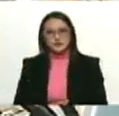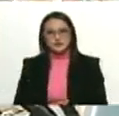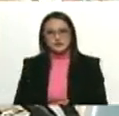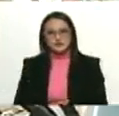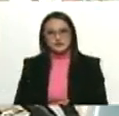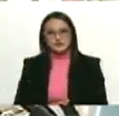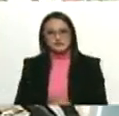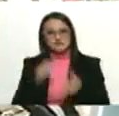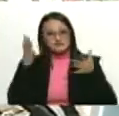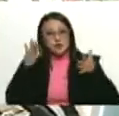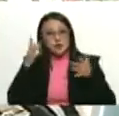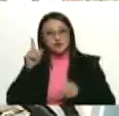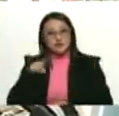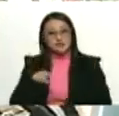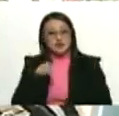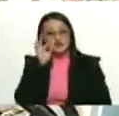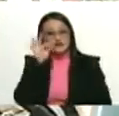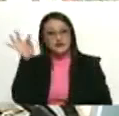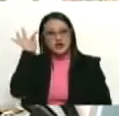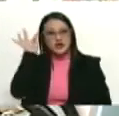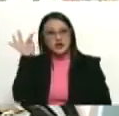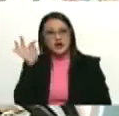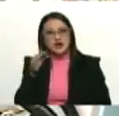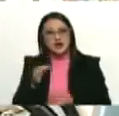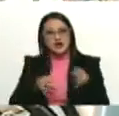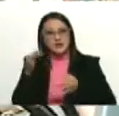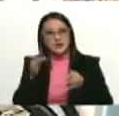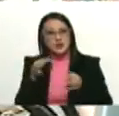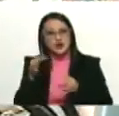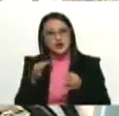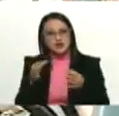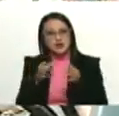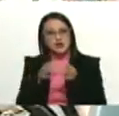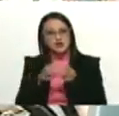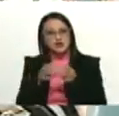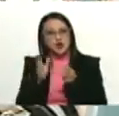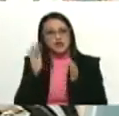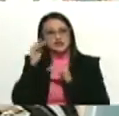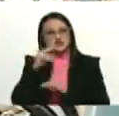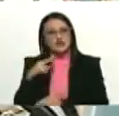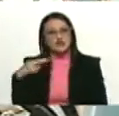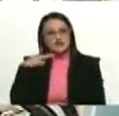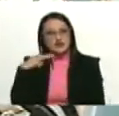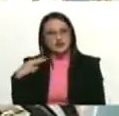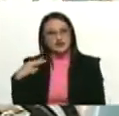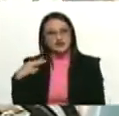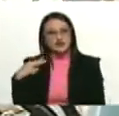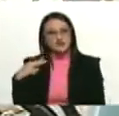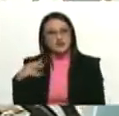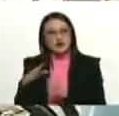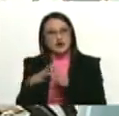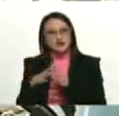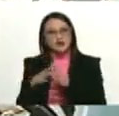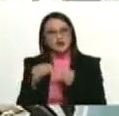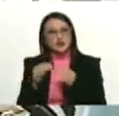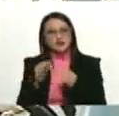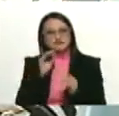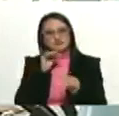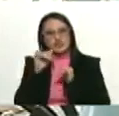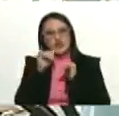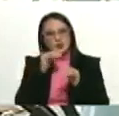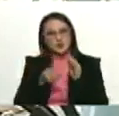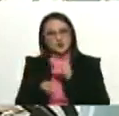hemos instruido a nuestros fiscales, a nuestros abogados, que las unidades de atención a las víctimas de todos los estados reciban